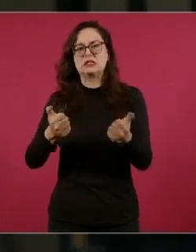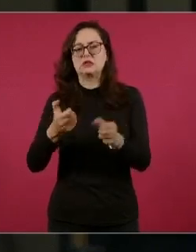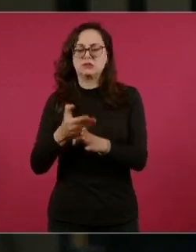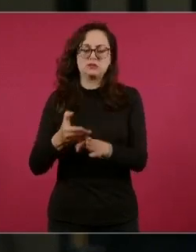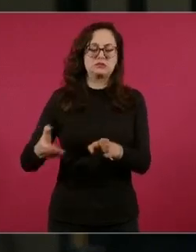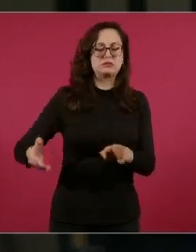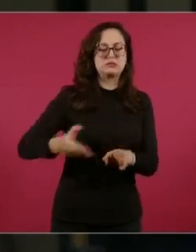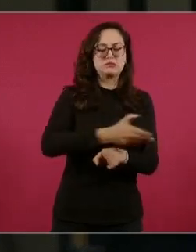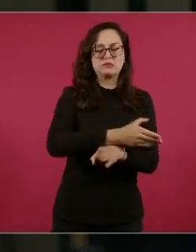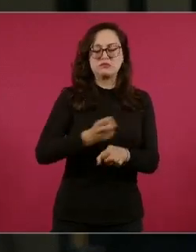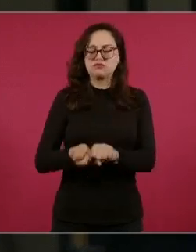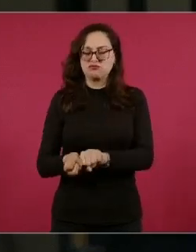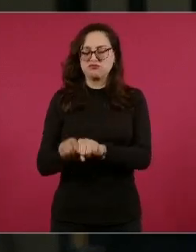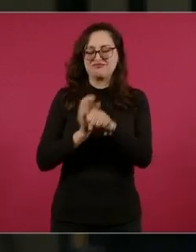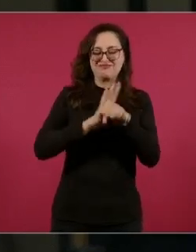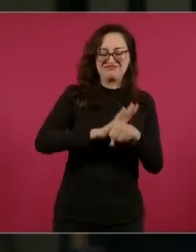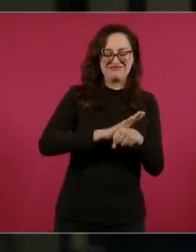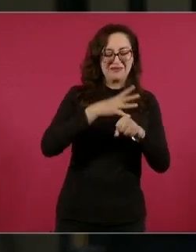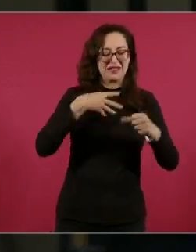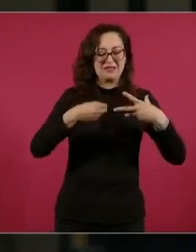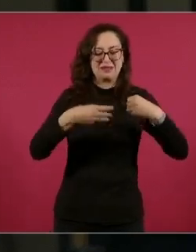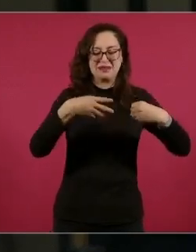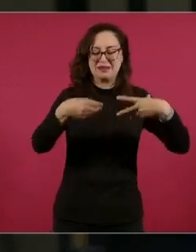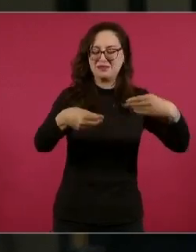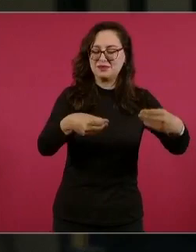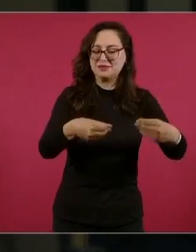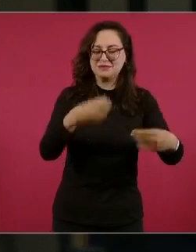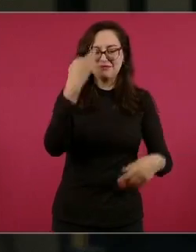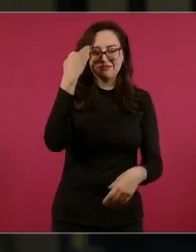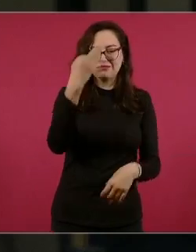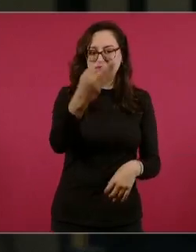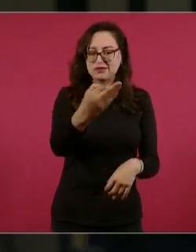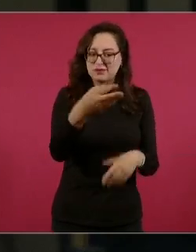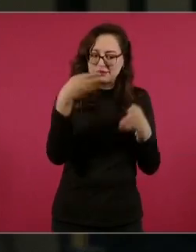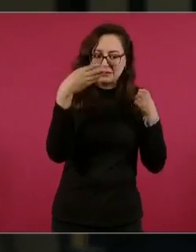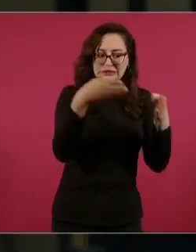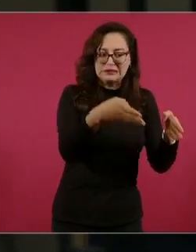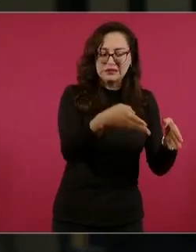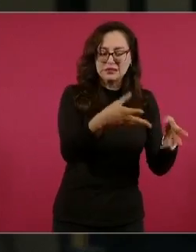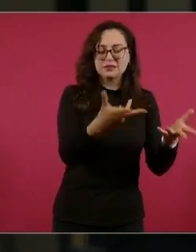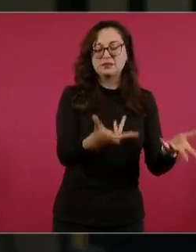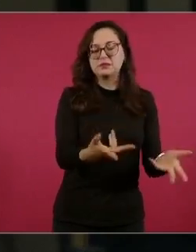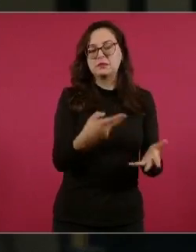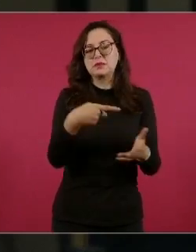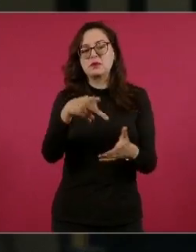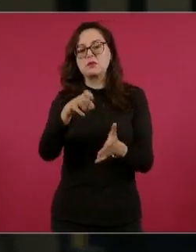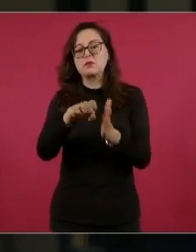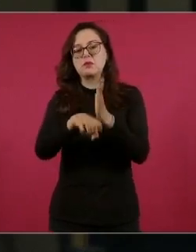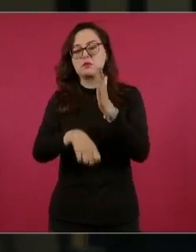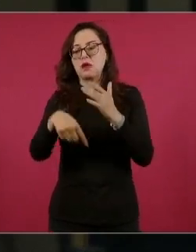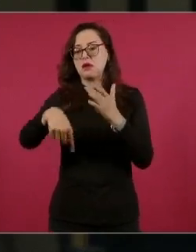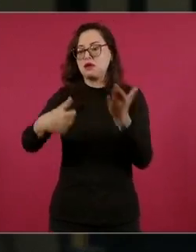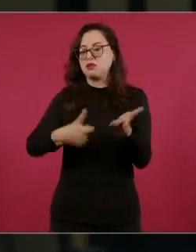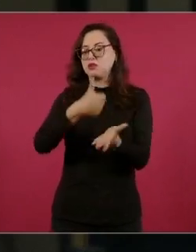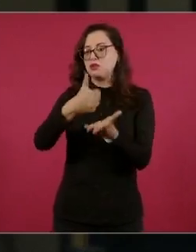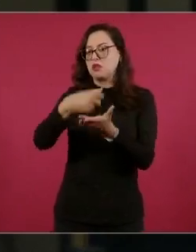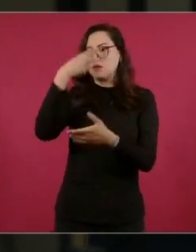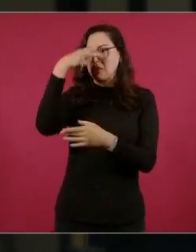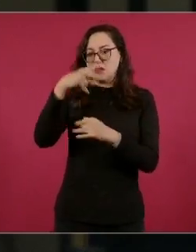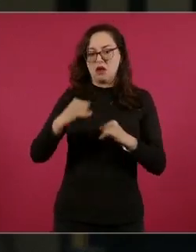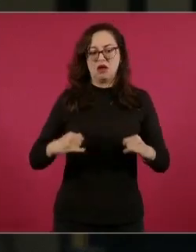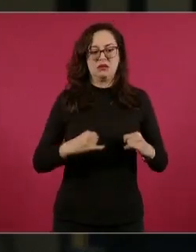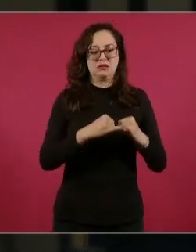presidenta electa, y bueno, si también podría hacer una evaluación usted de cómo ha visto ahorita a aquellas que sí